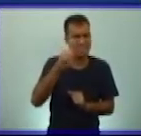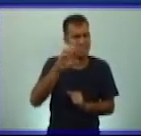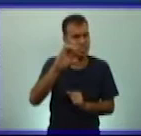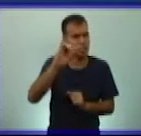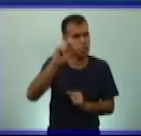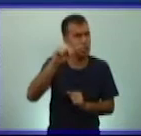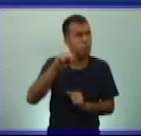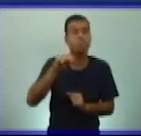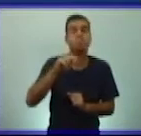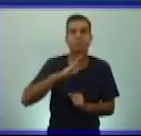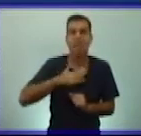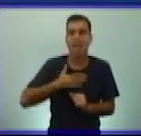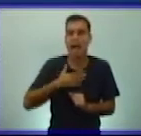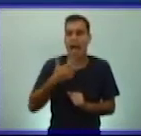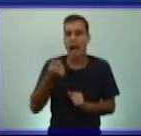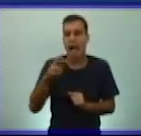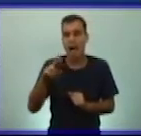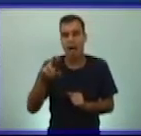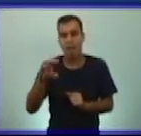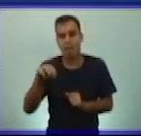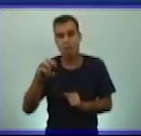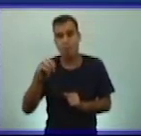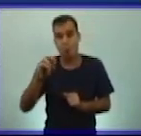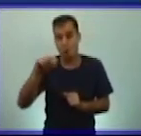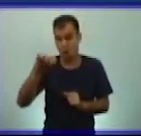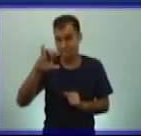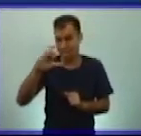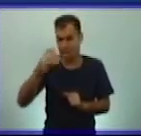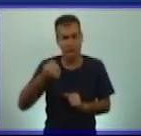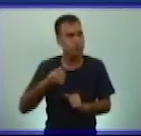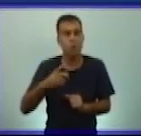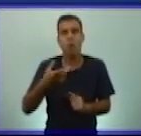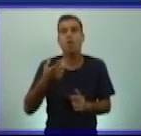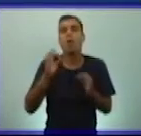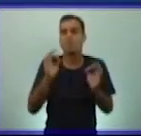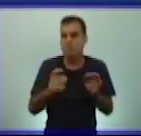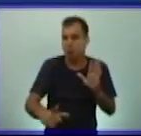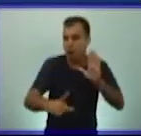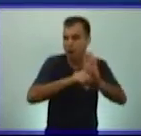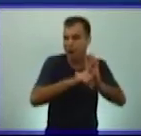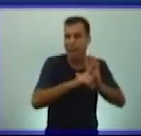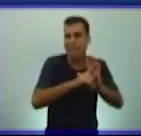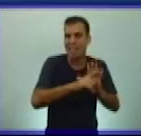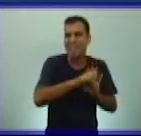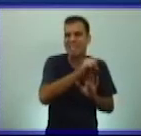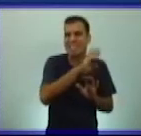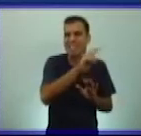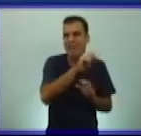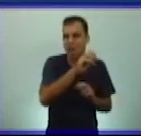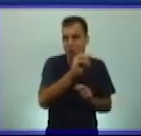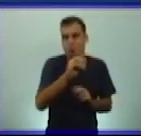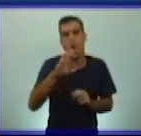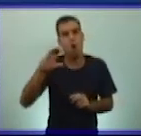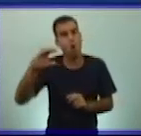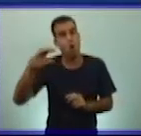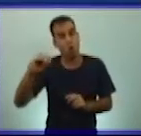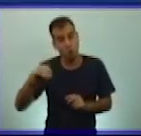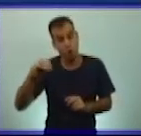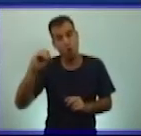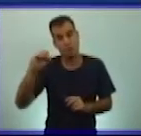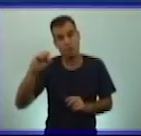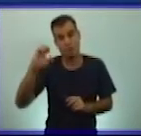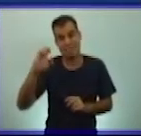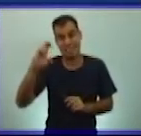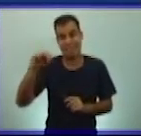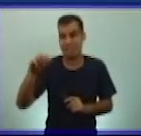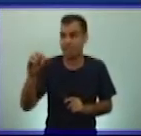Una oscilación era armónica cuando respondía a la ley del seno o del coseno. Y es importante que en